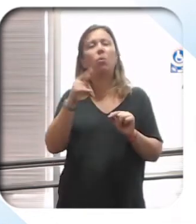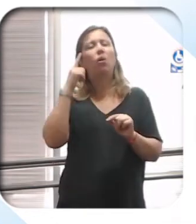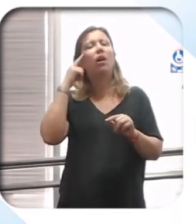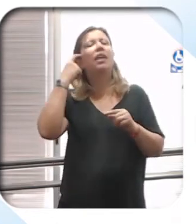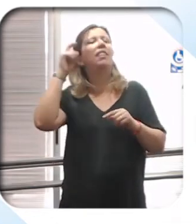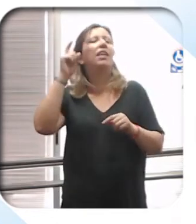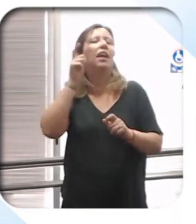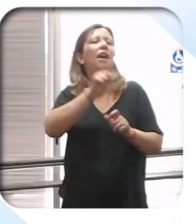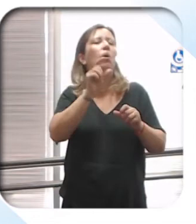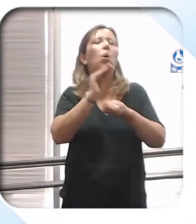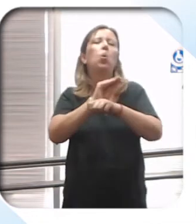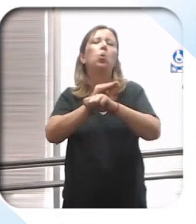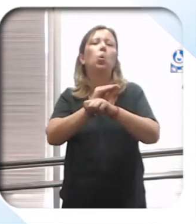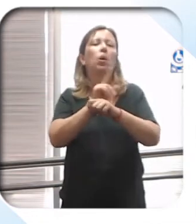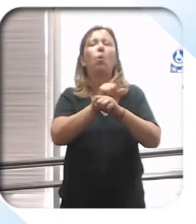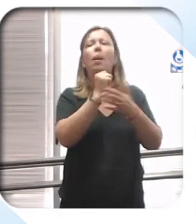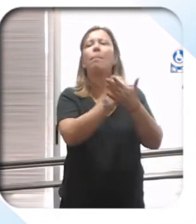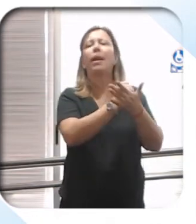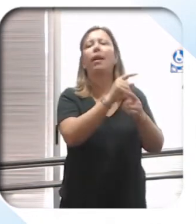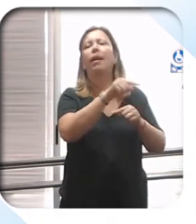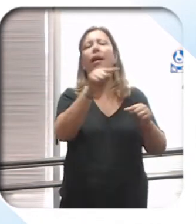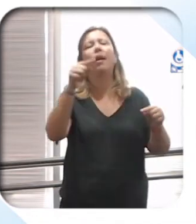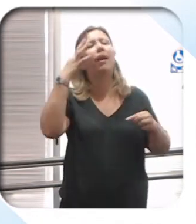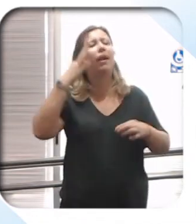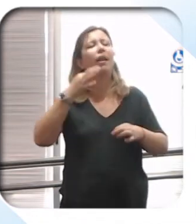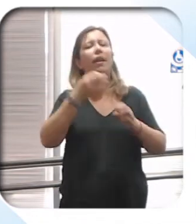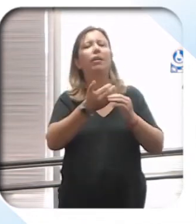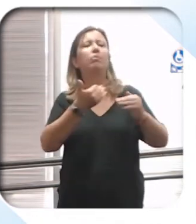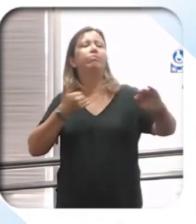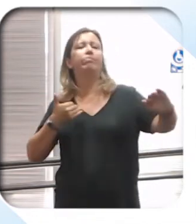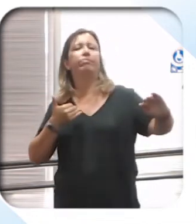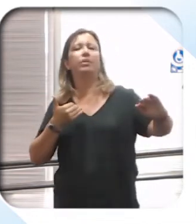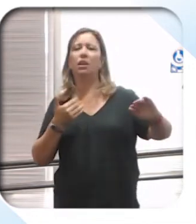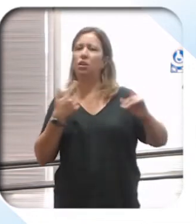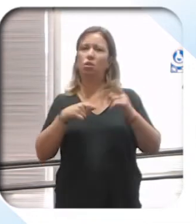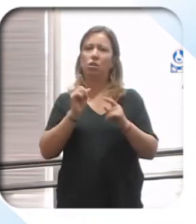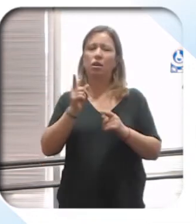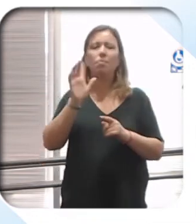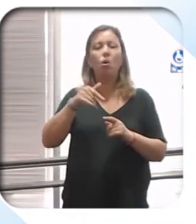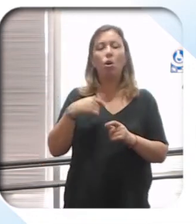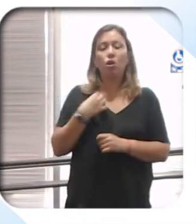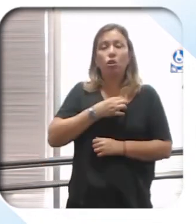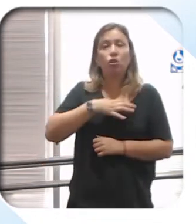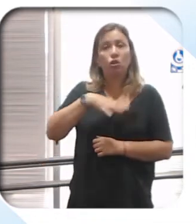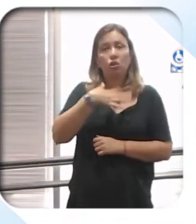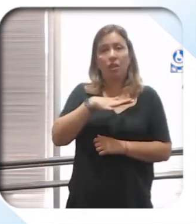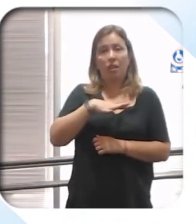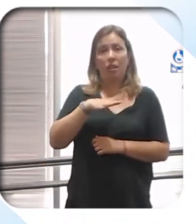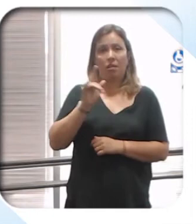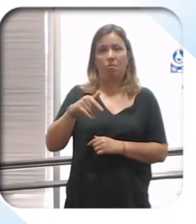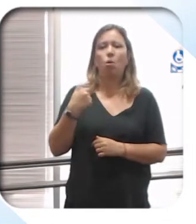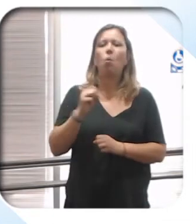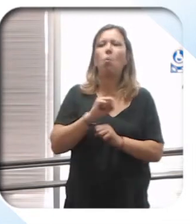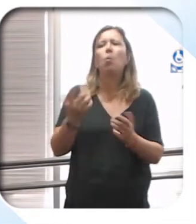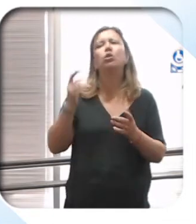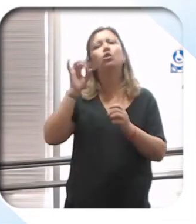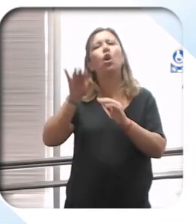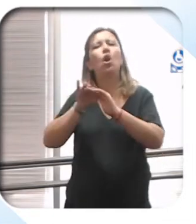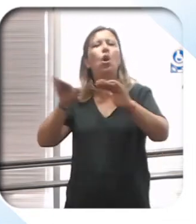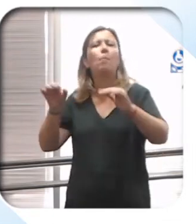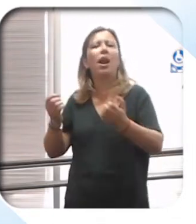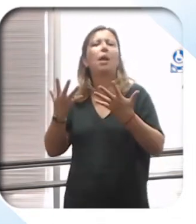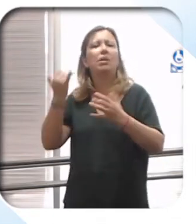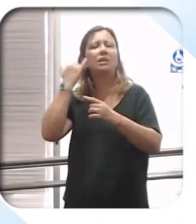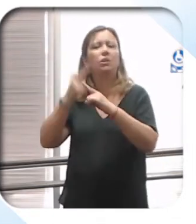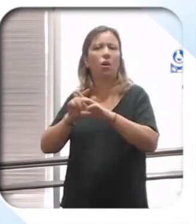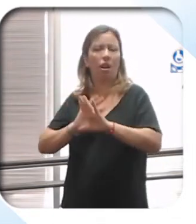estereotipos socioculturales que debemos ir derribando. Entonces creemos que la sexualidad es un privilegio de los normales, de los capaces. Y no